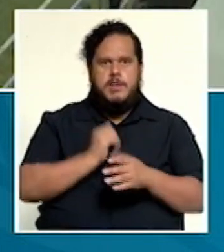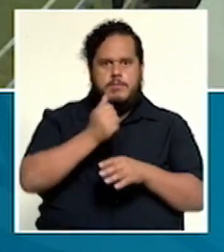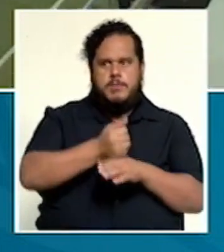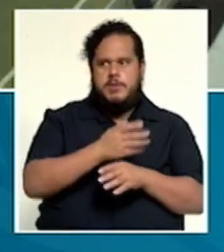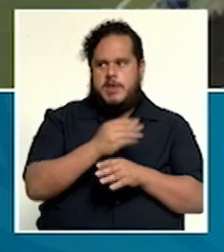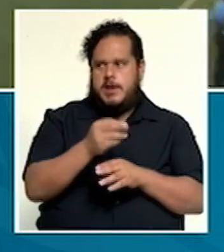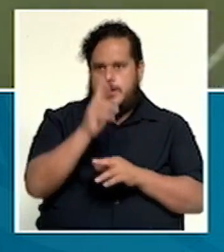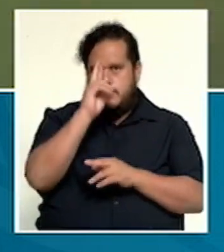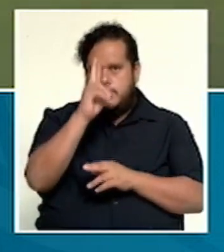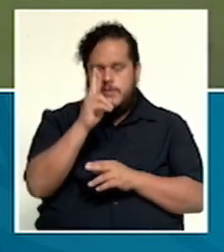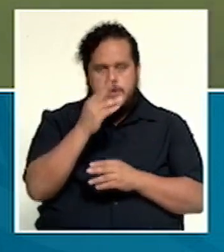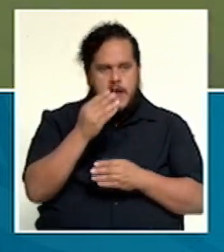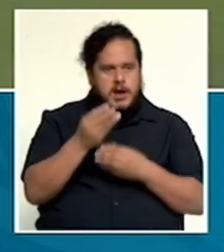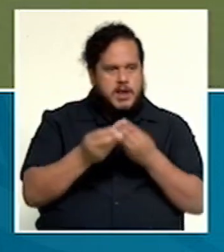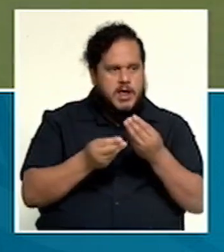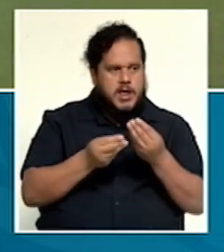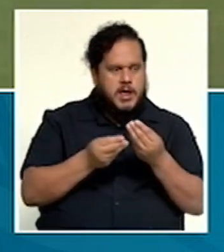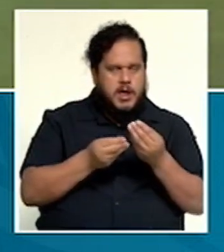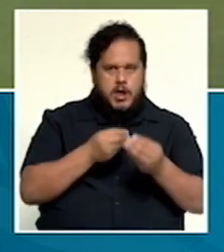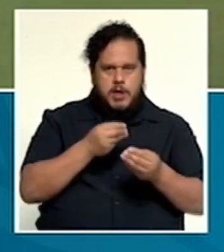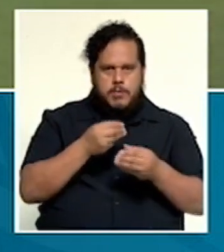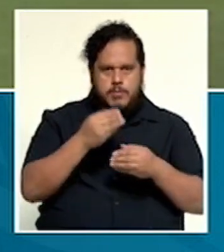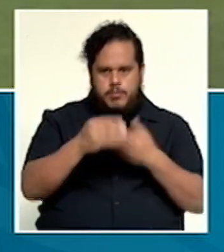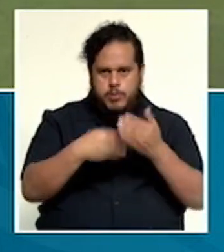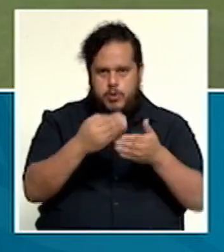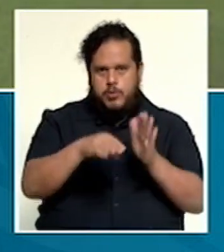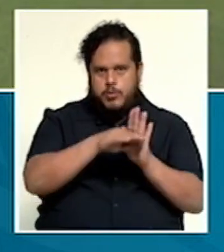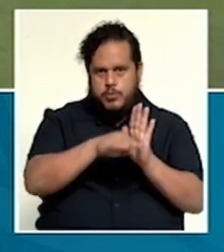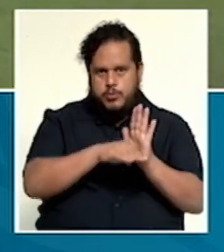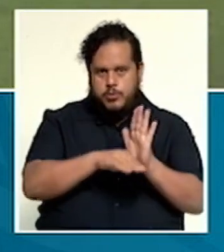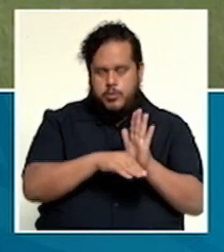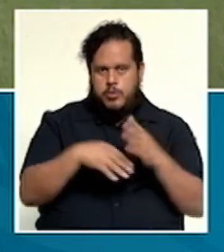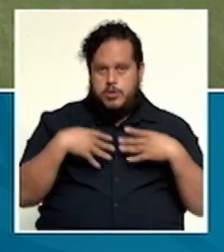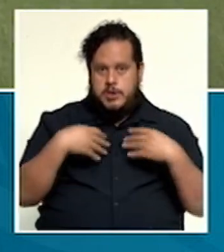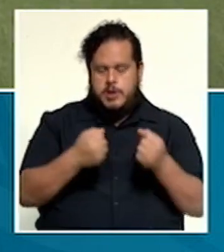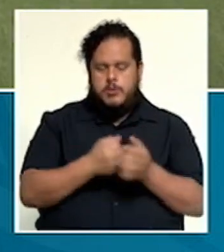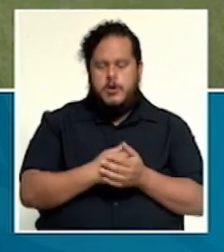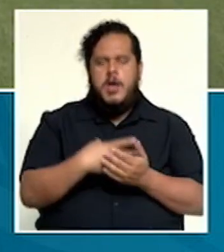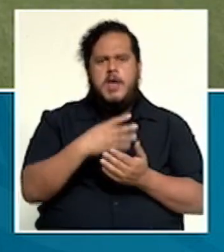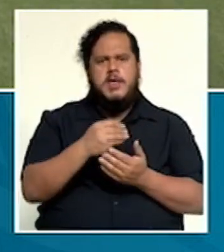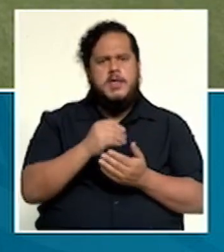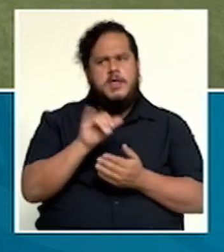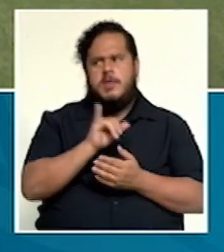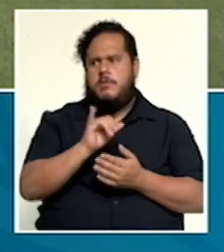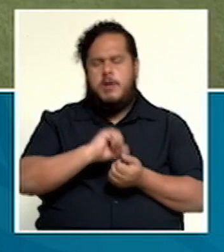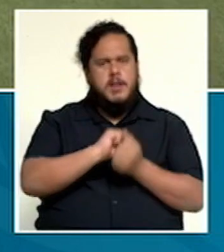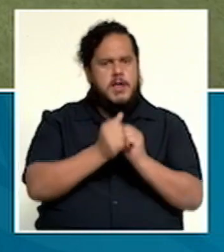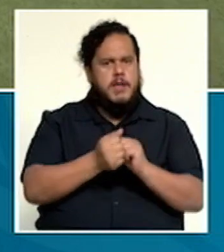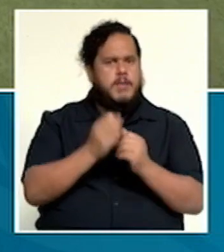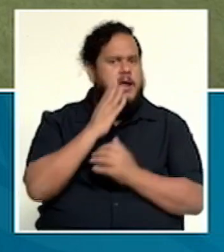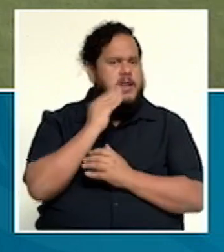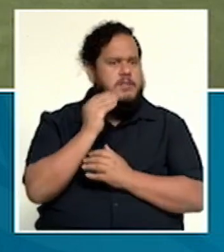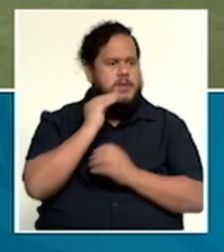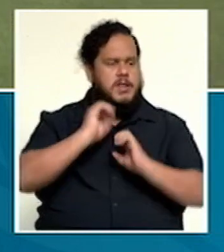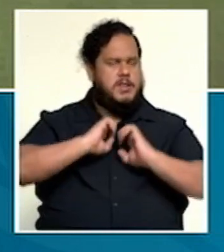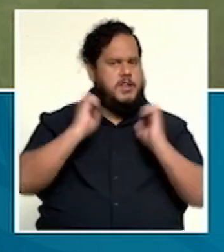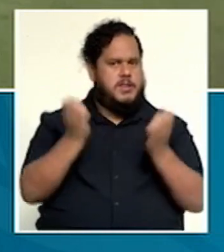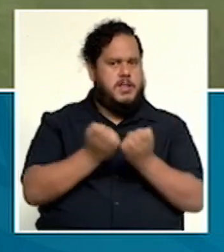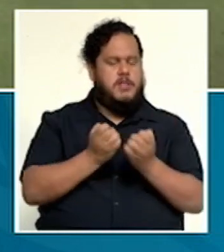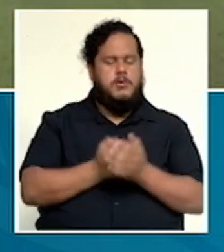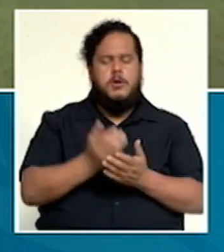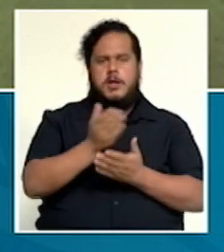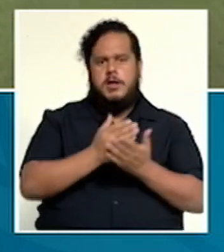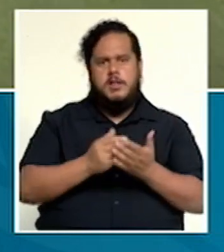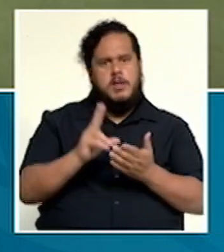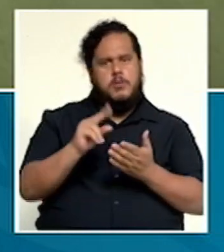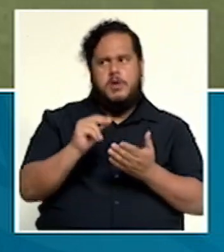respetar protocolos, ¿verdad?, hasta ahora, y también en transformar la experiencia estadio, que es algo que no